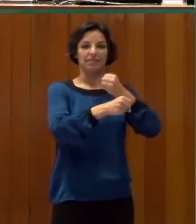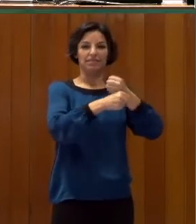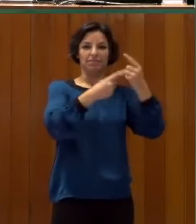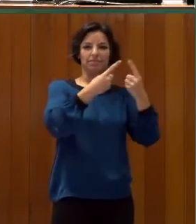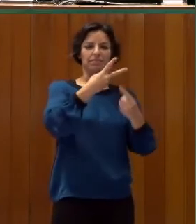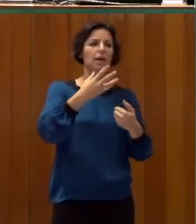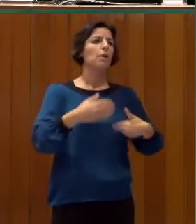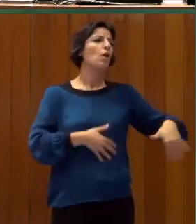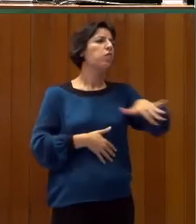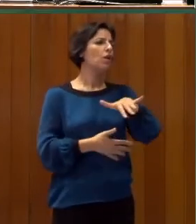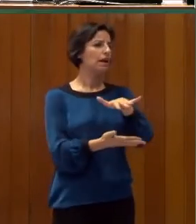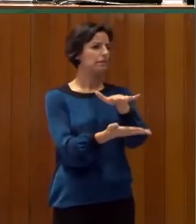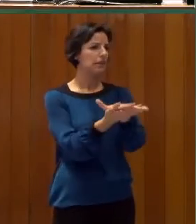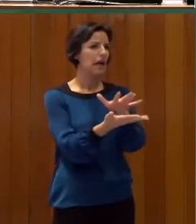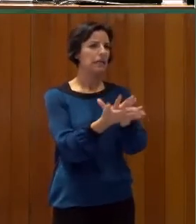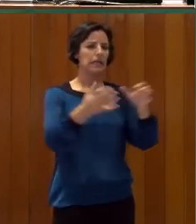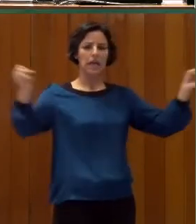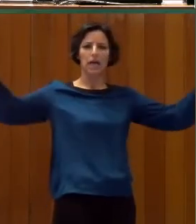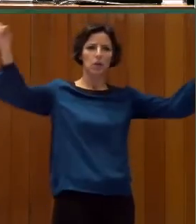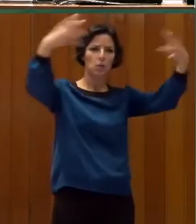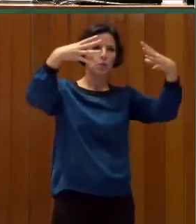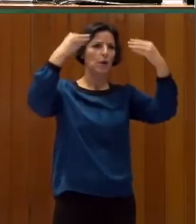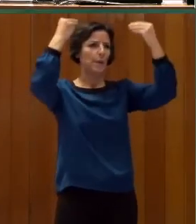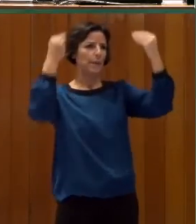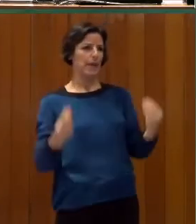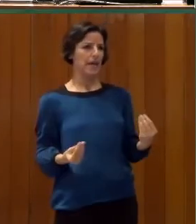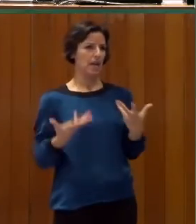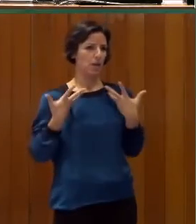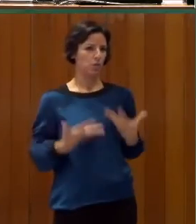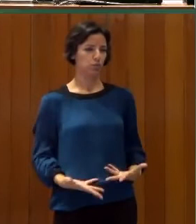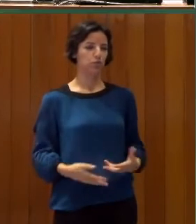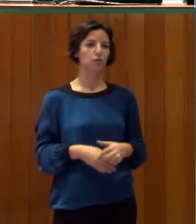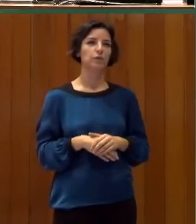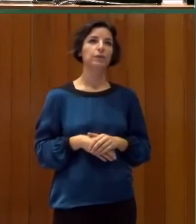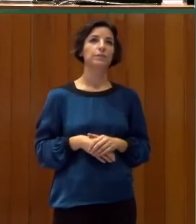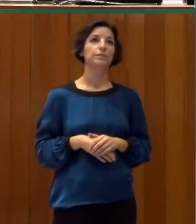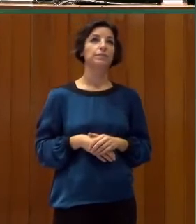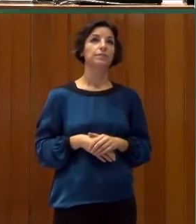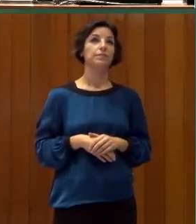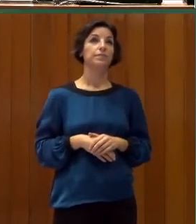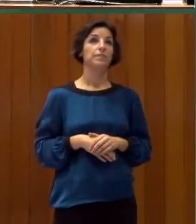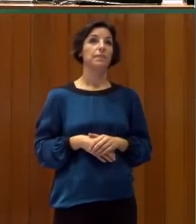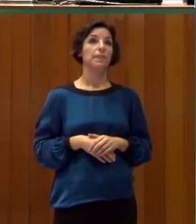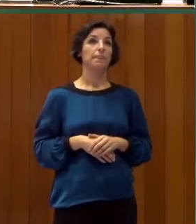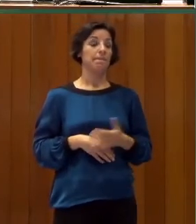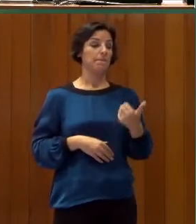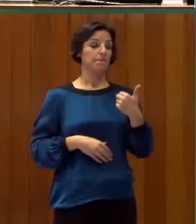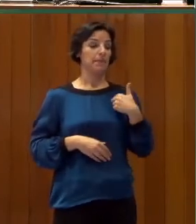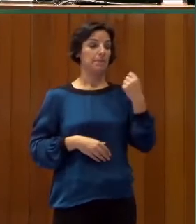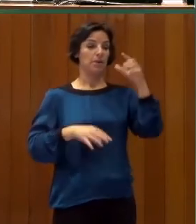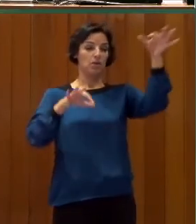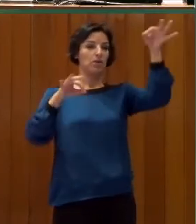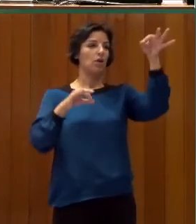un lugar tranquilo y bien iluminado. En primer lugar, los participantes rellenan el